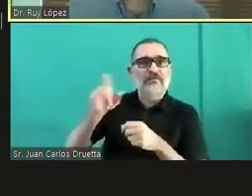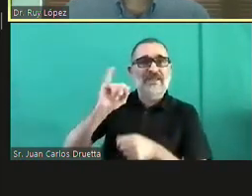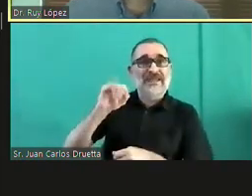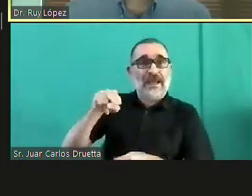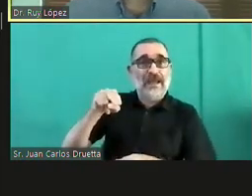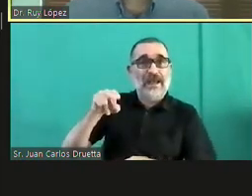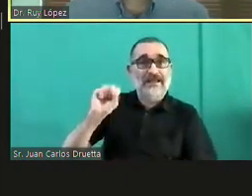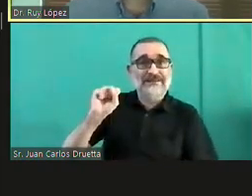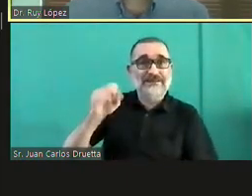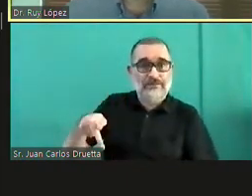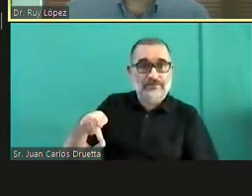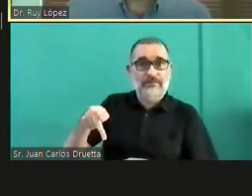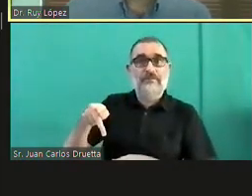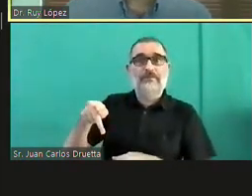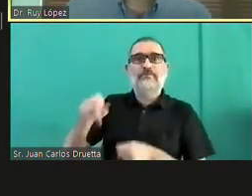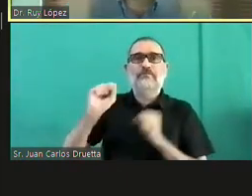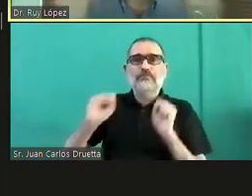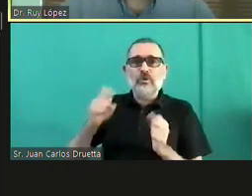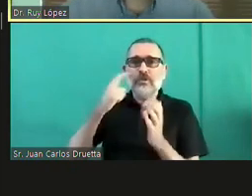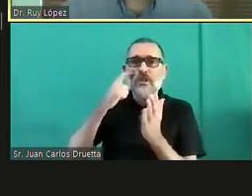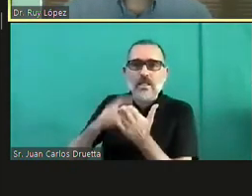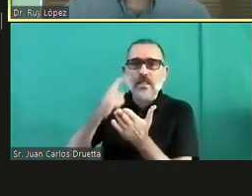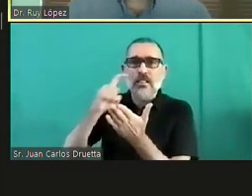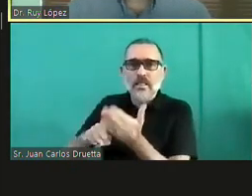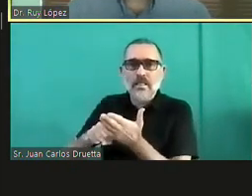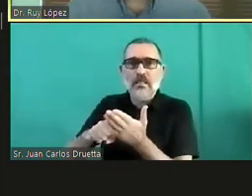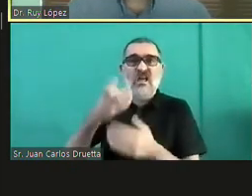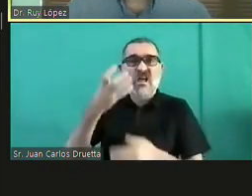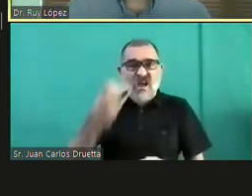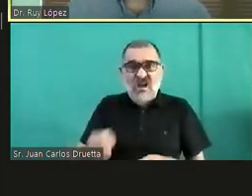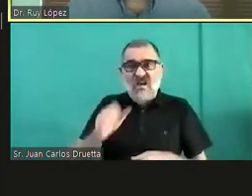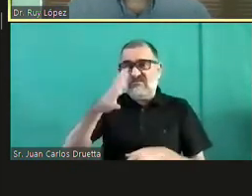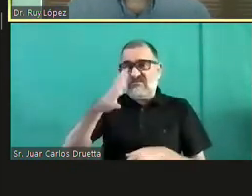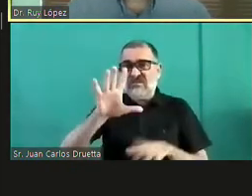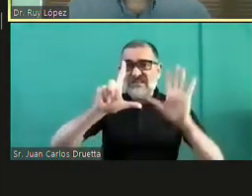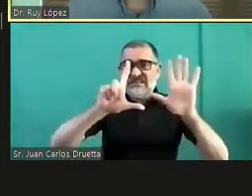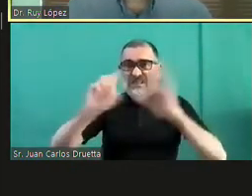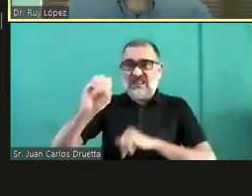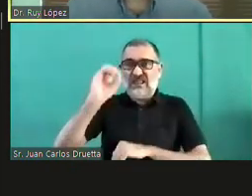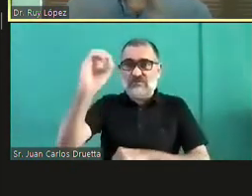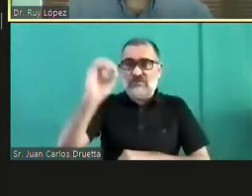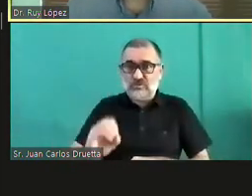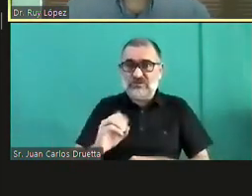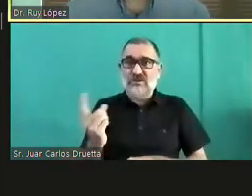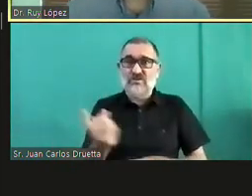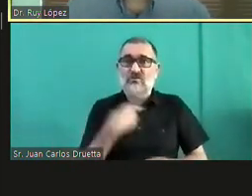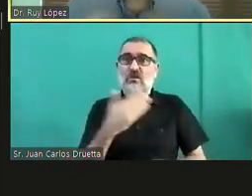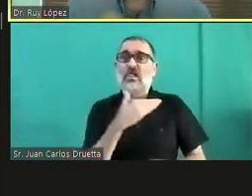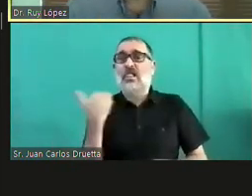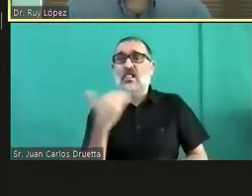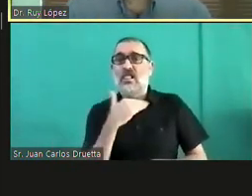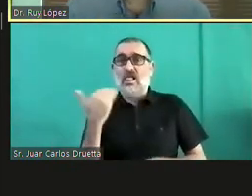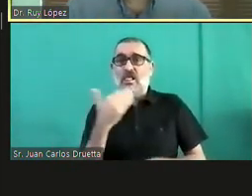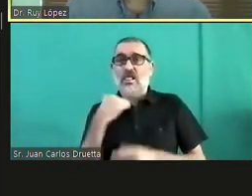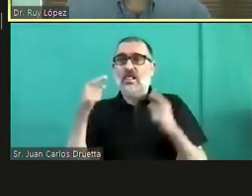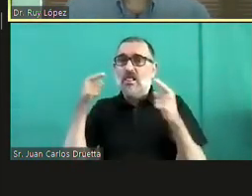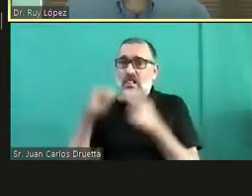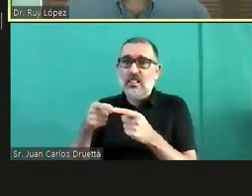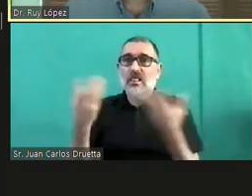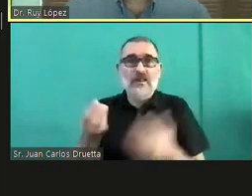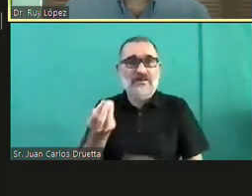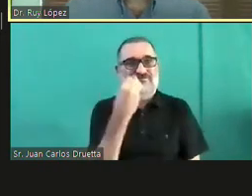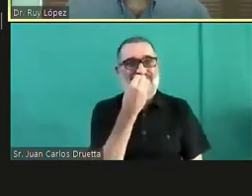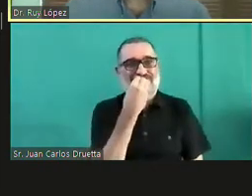impacto que estaba teniendo cubrir también de las de las de las acciones y de los conceptos que nos